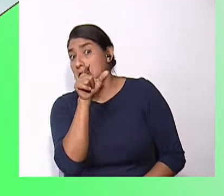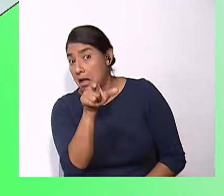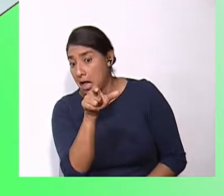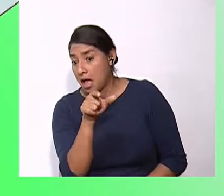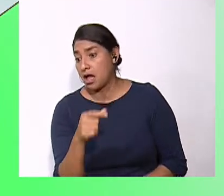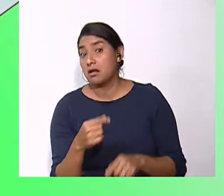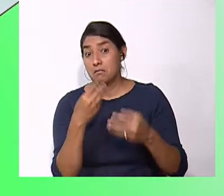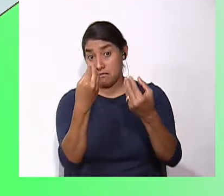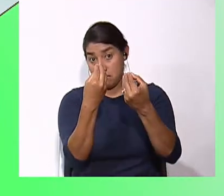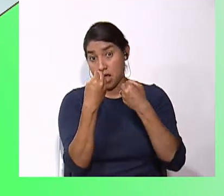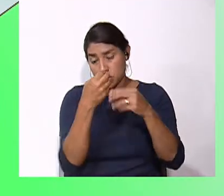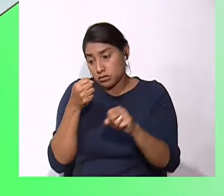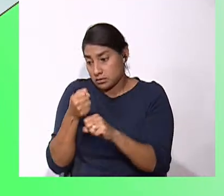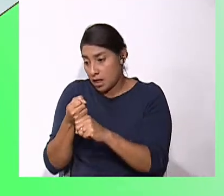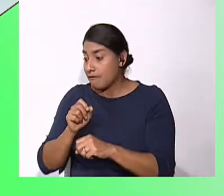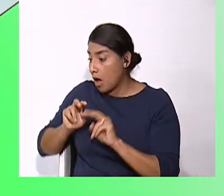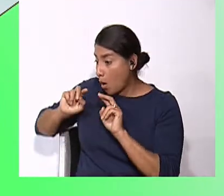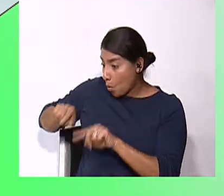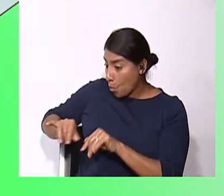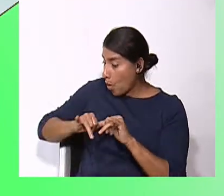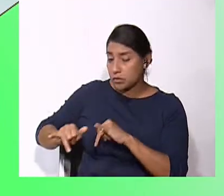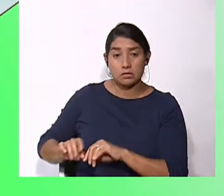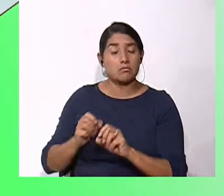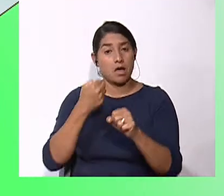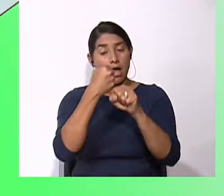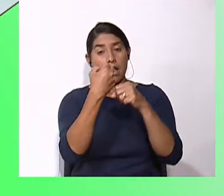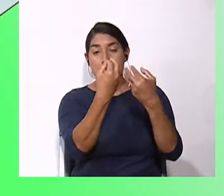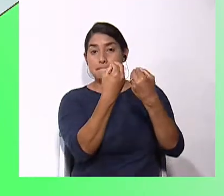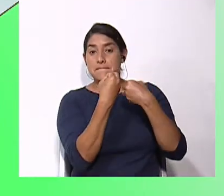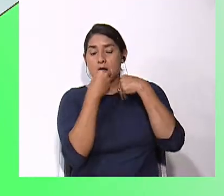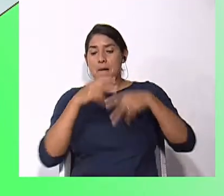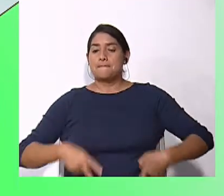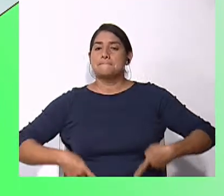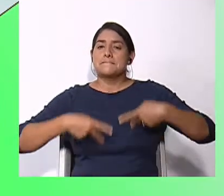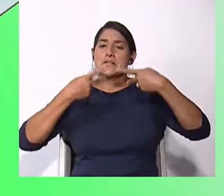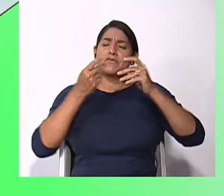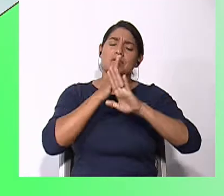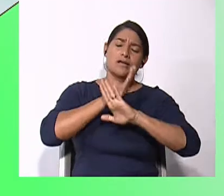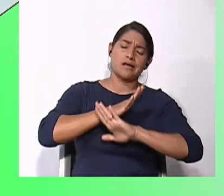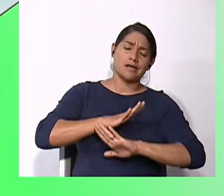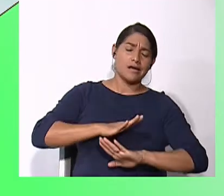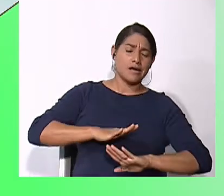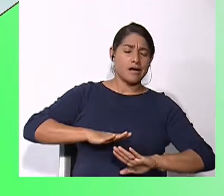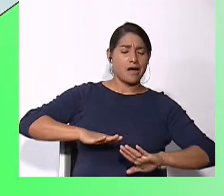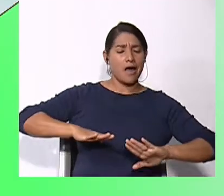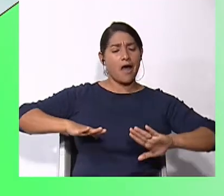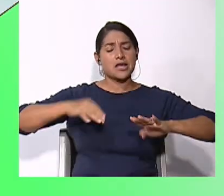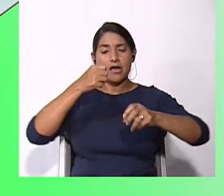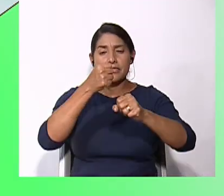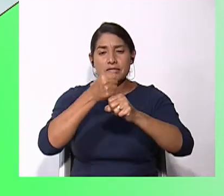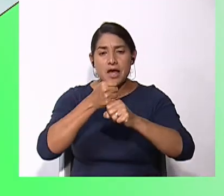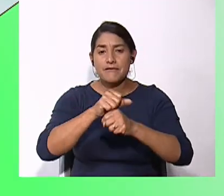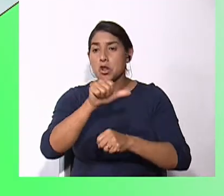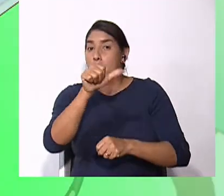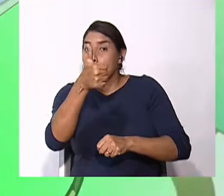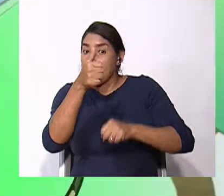de enseñarme a trabajar como a ti, me ha enseñado a vivir tranquilamente del trabajo